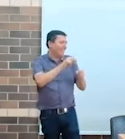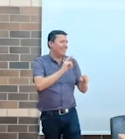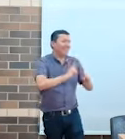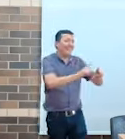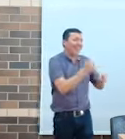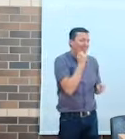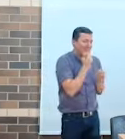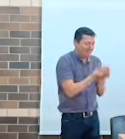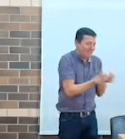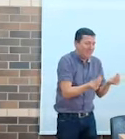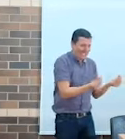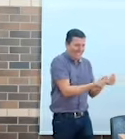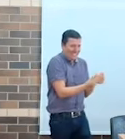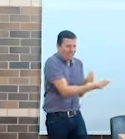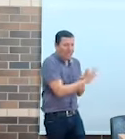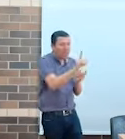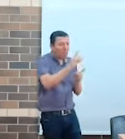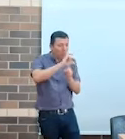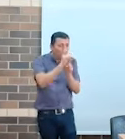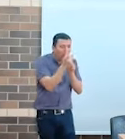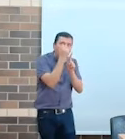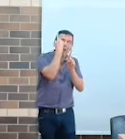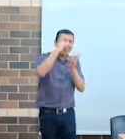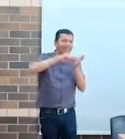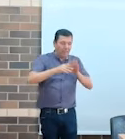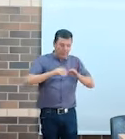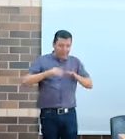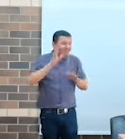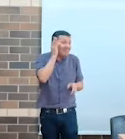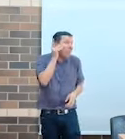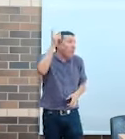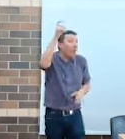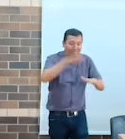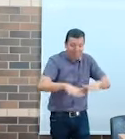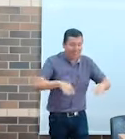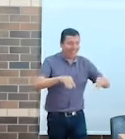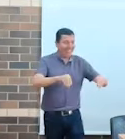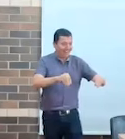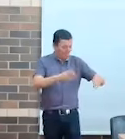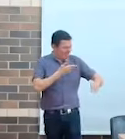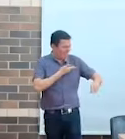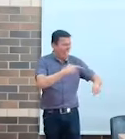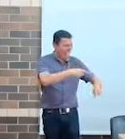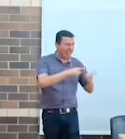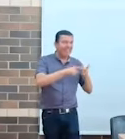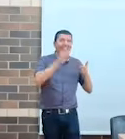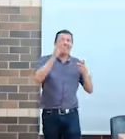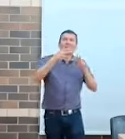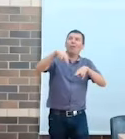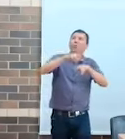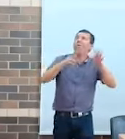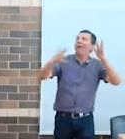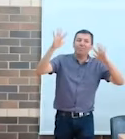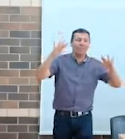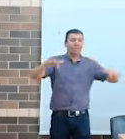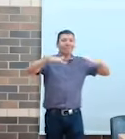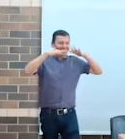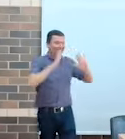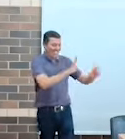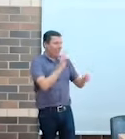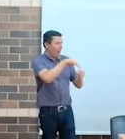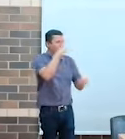comprender eso, eso nos sirve también entender su cultura. ¿Por qué? Porque obviamente